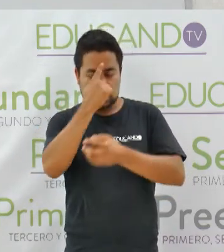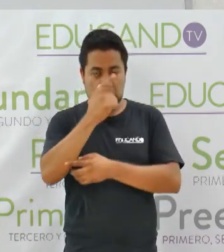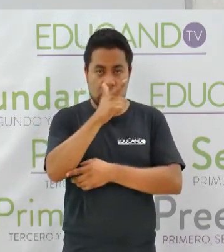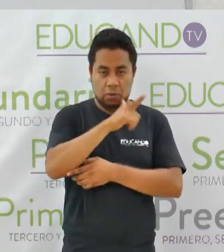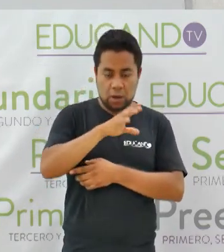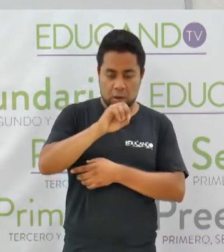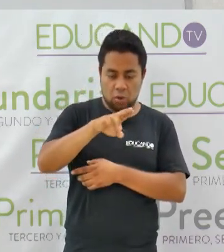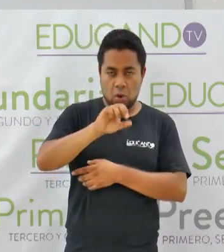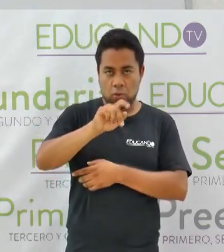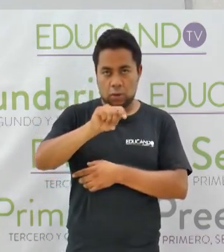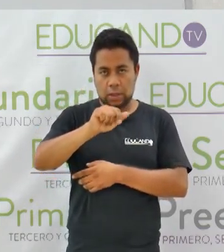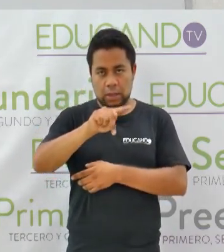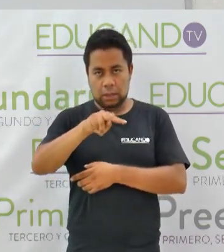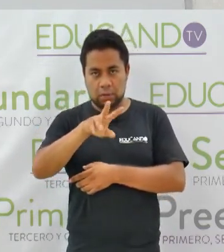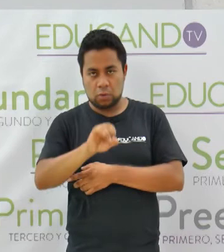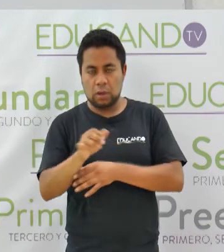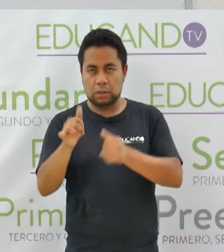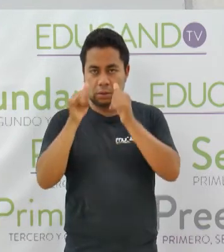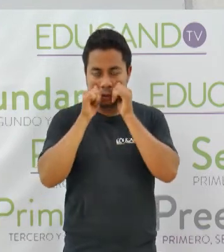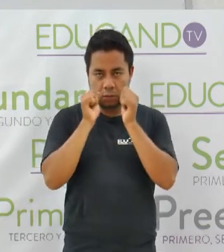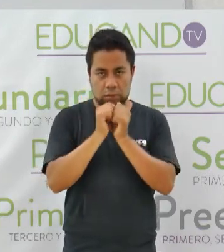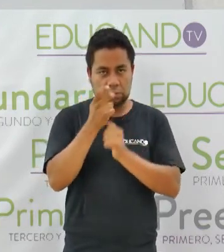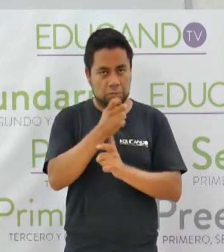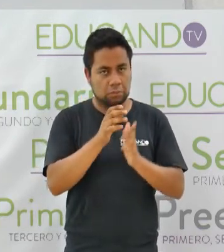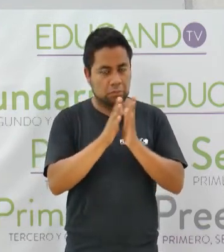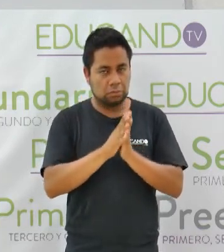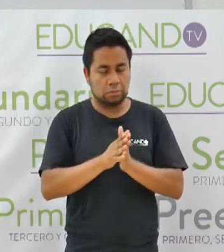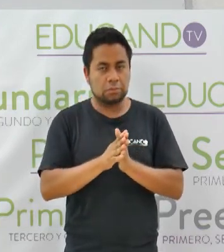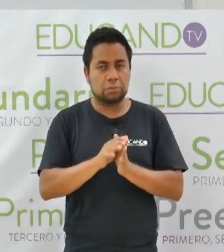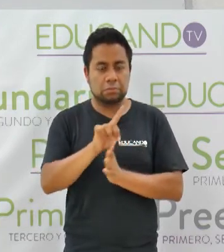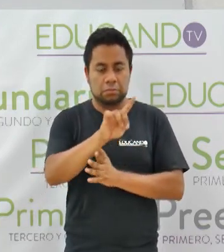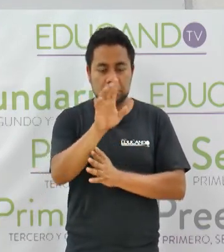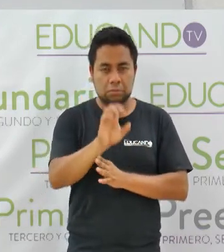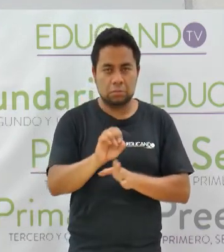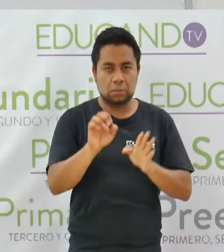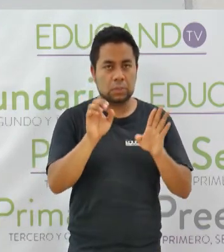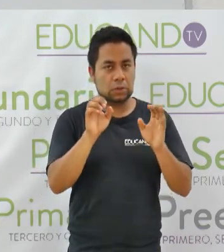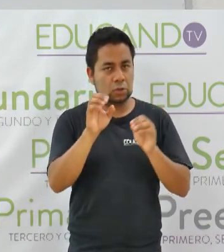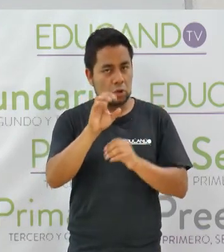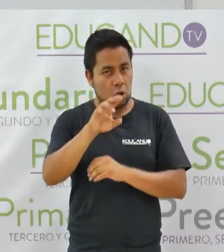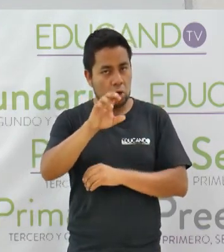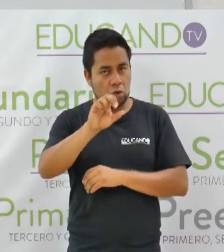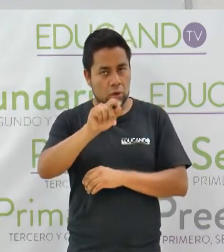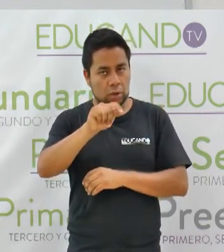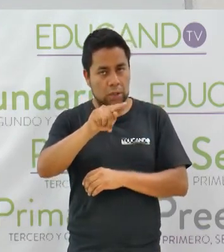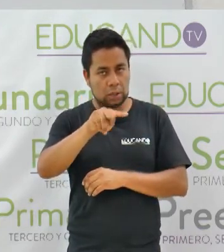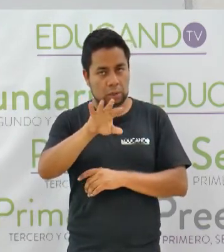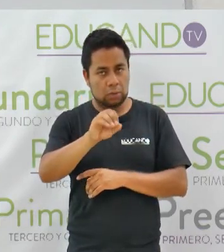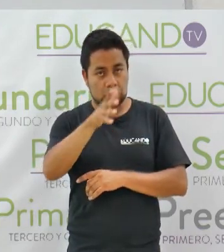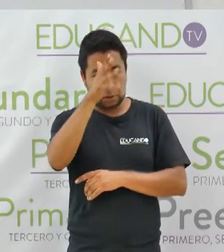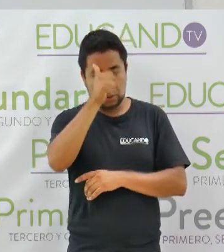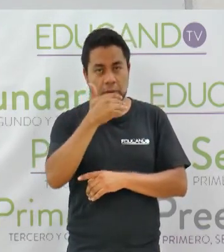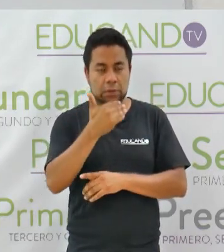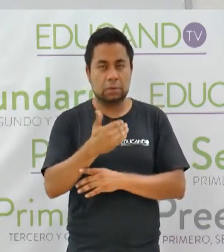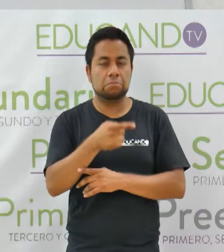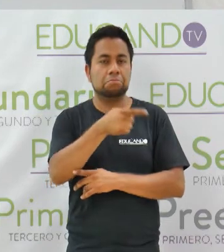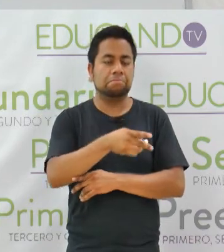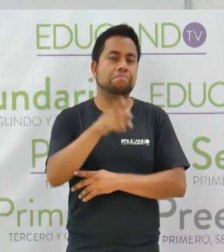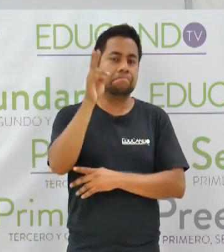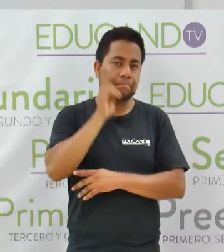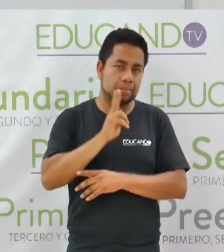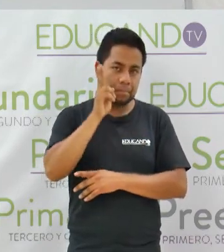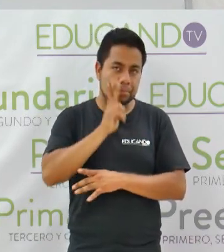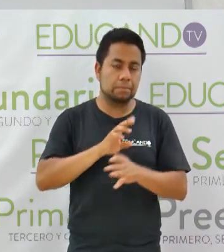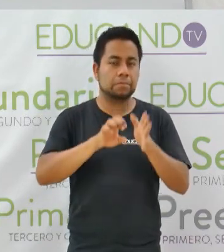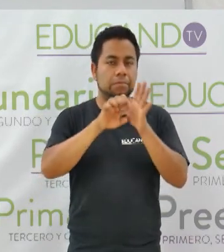de lenguaje connotativo. Atención con esto, 100% connotativos, ¿correcto? Vamos a